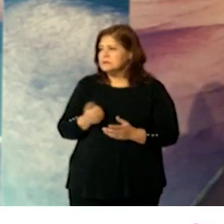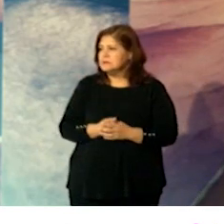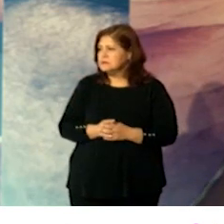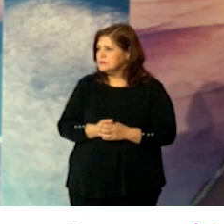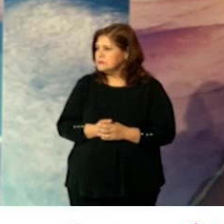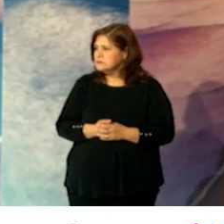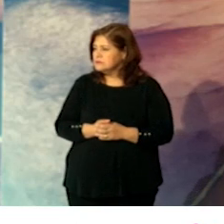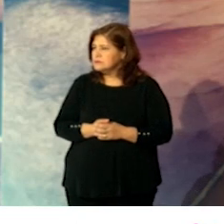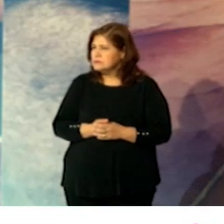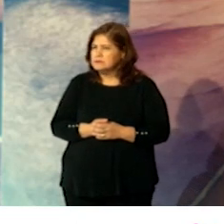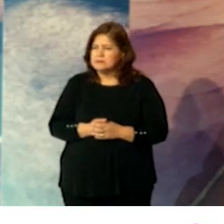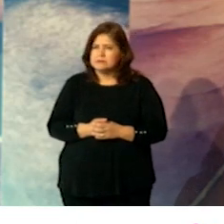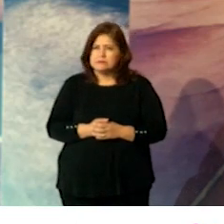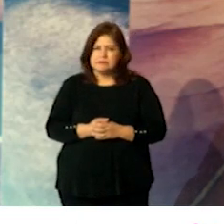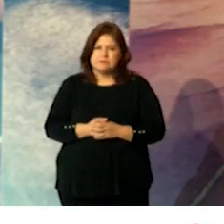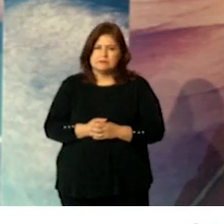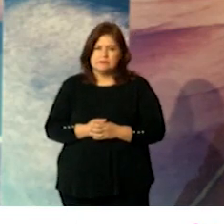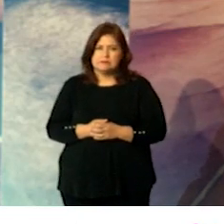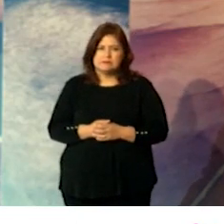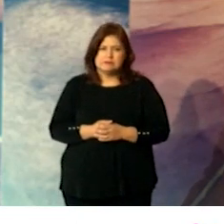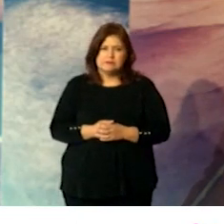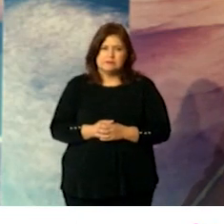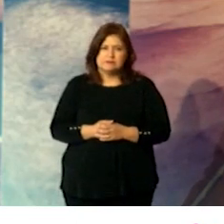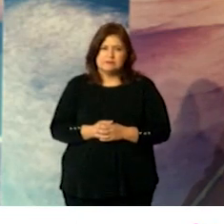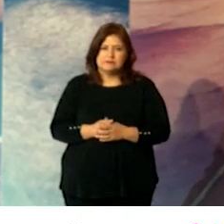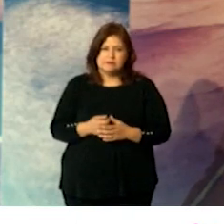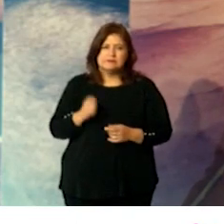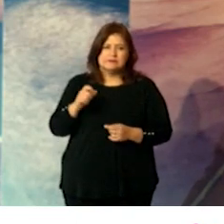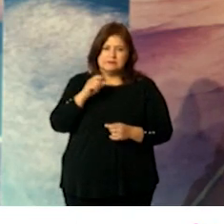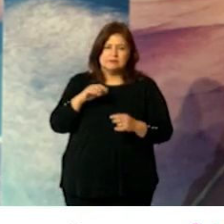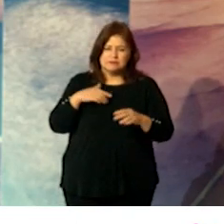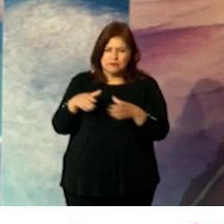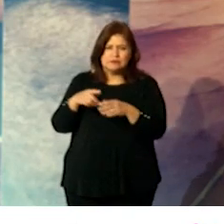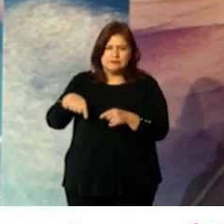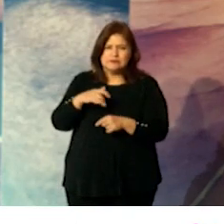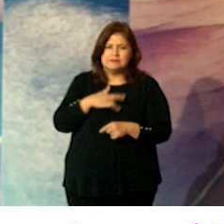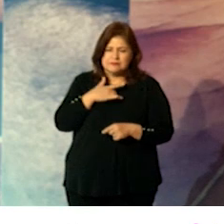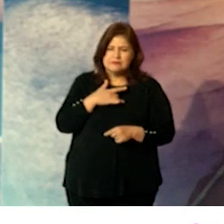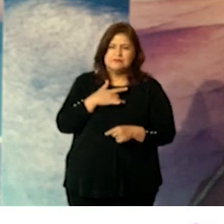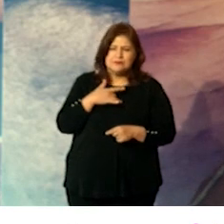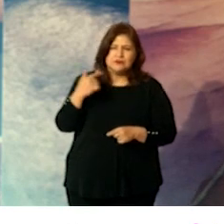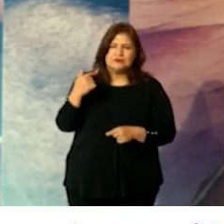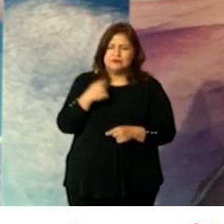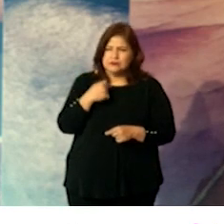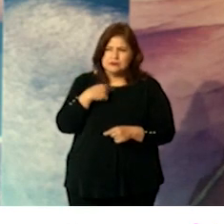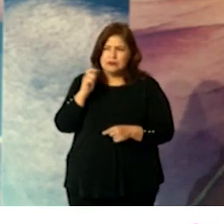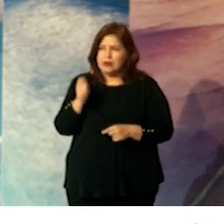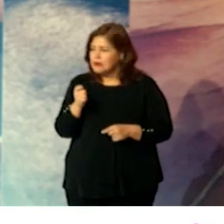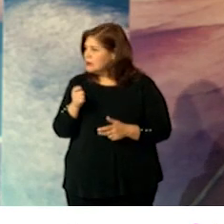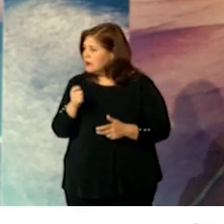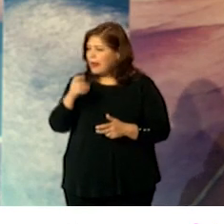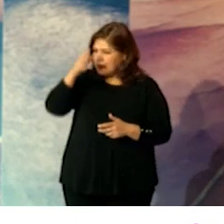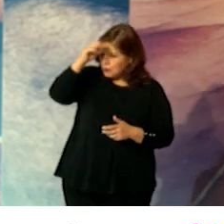la comunidad, así que entiendo mucho creo que tal vez entendería para dónde vas. Estoy de acuerdo, pero al mismo tiempo no